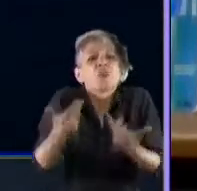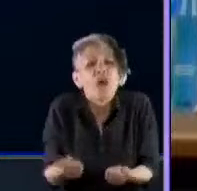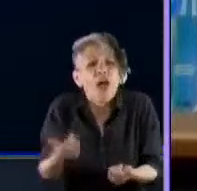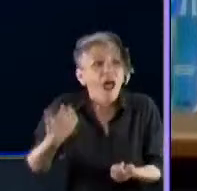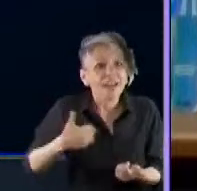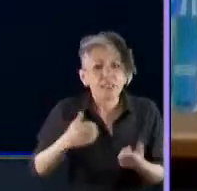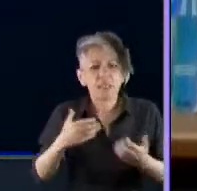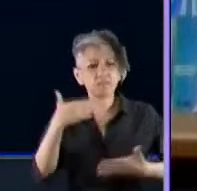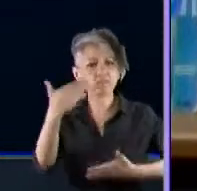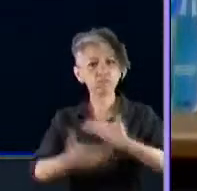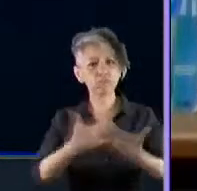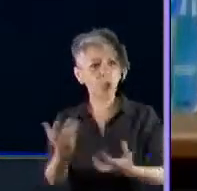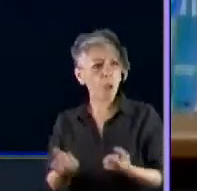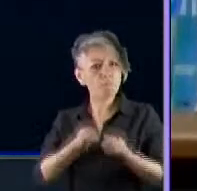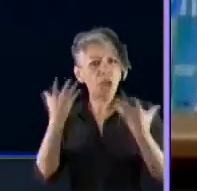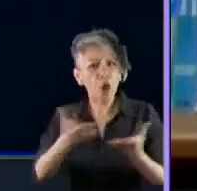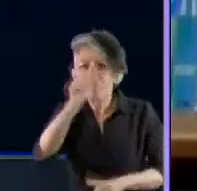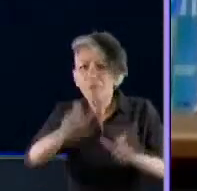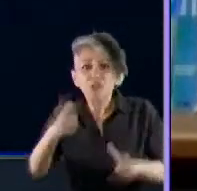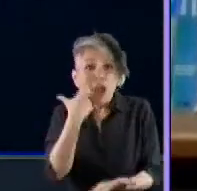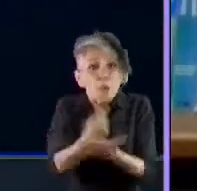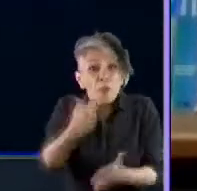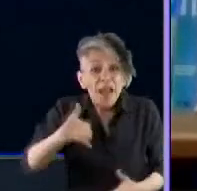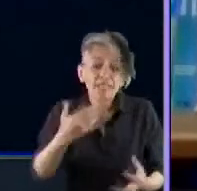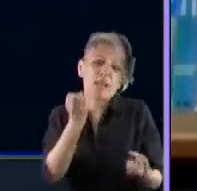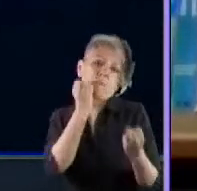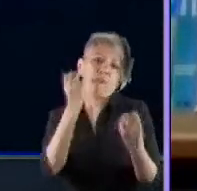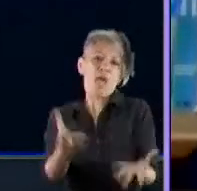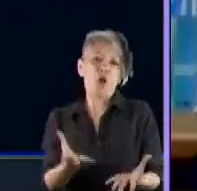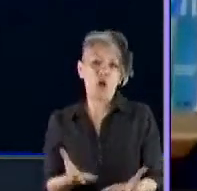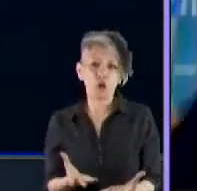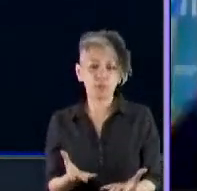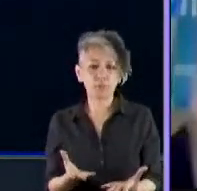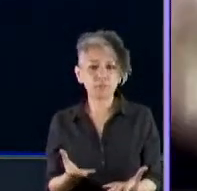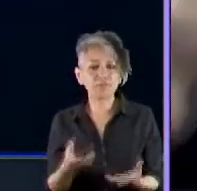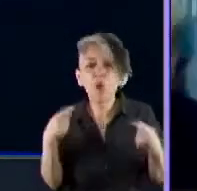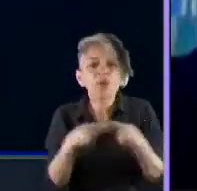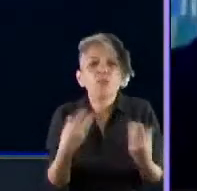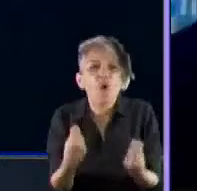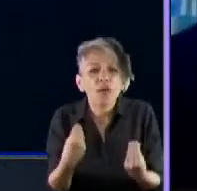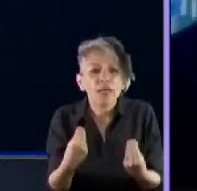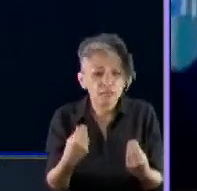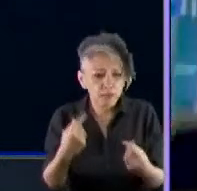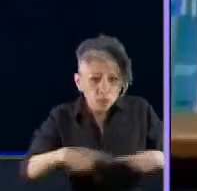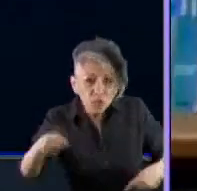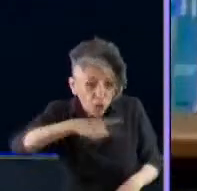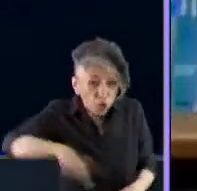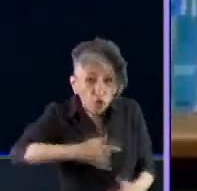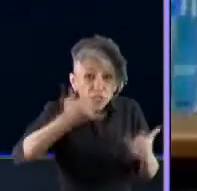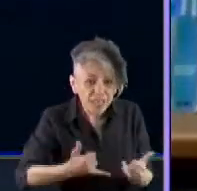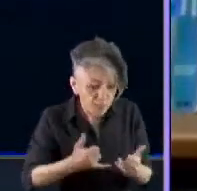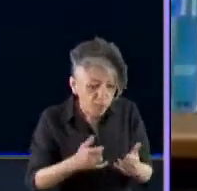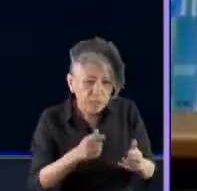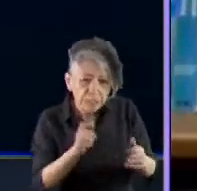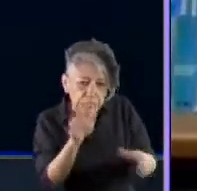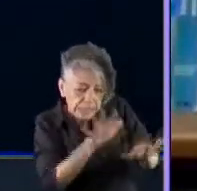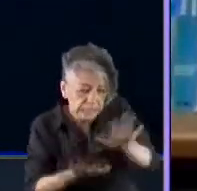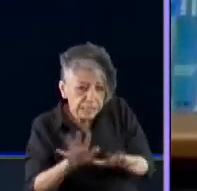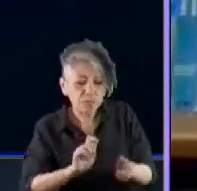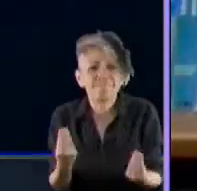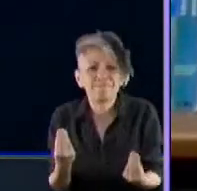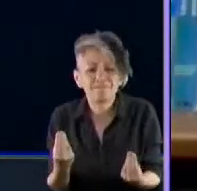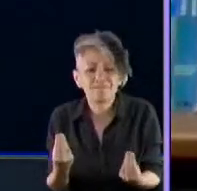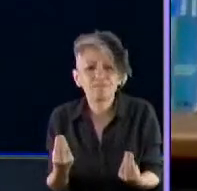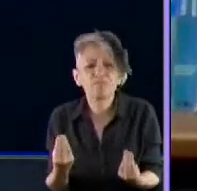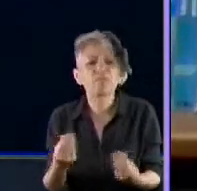recuerdo los planes, digamos, en su momento, las medidas de Cavallo, anunciando medida por medida, una por una las medidas. Acá no hubo tal cosa.